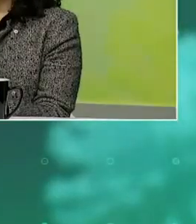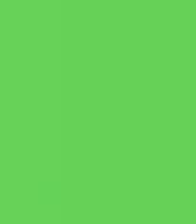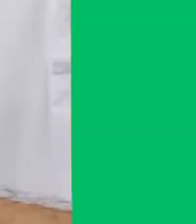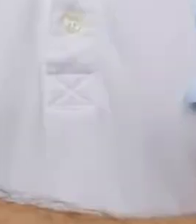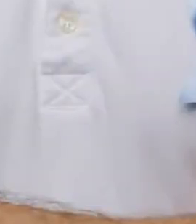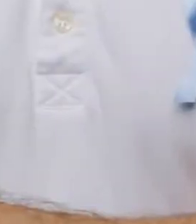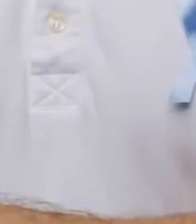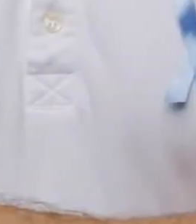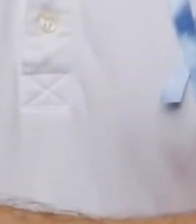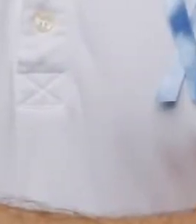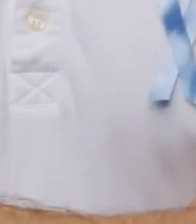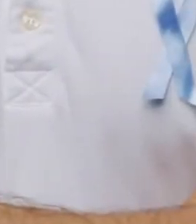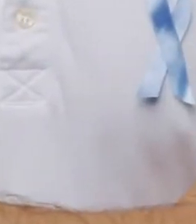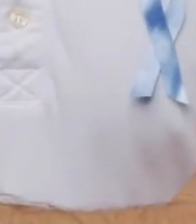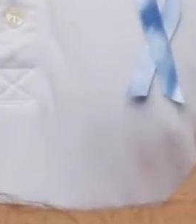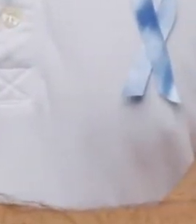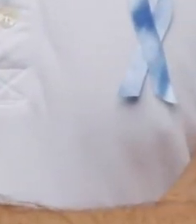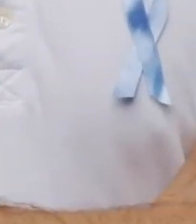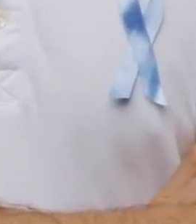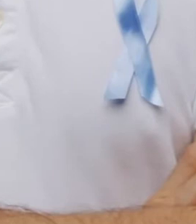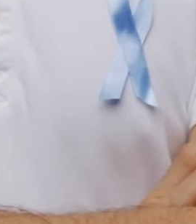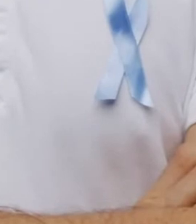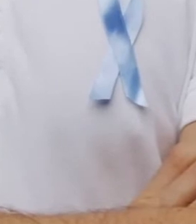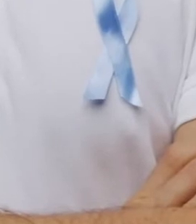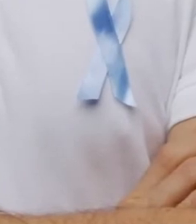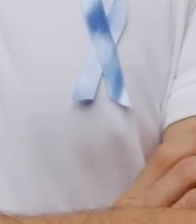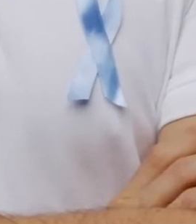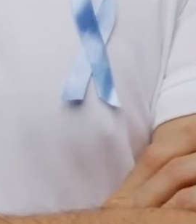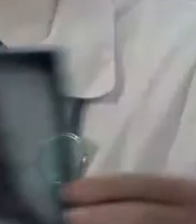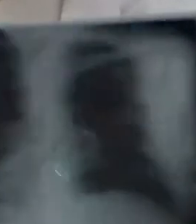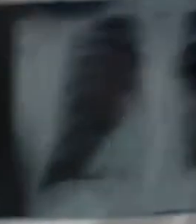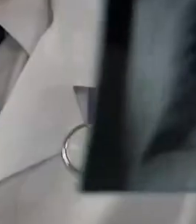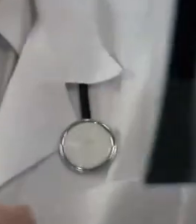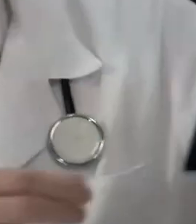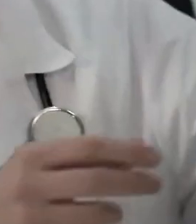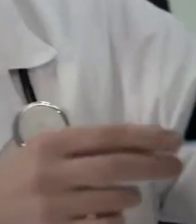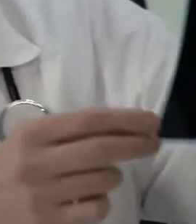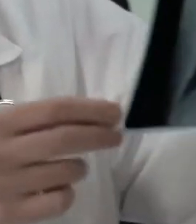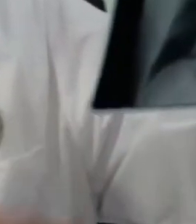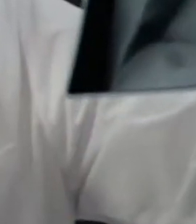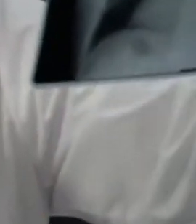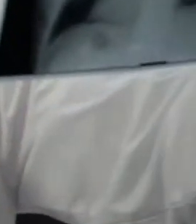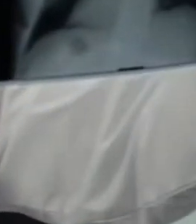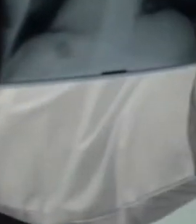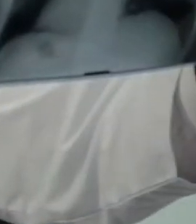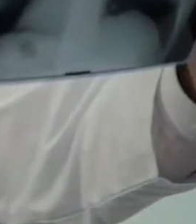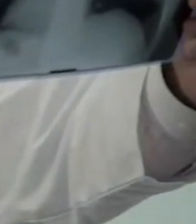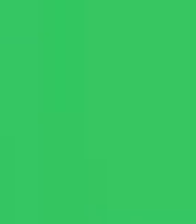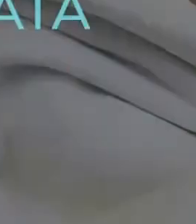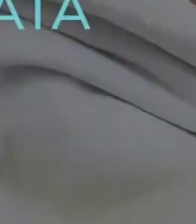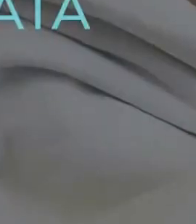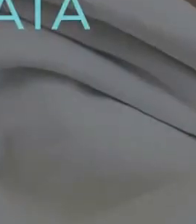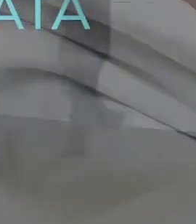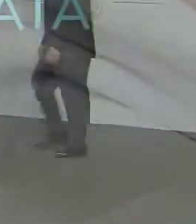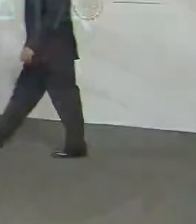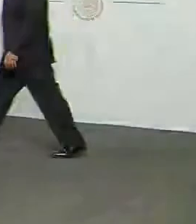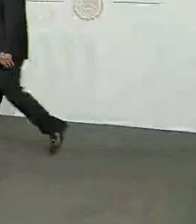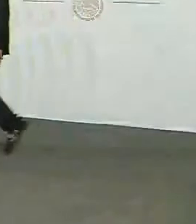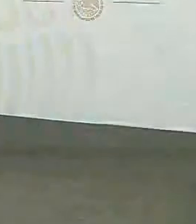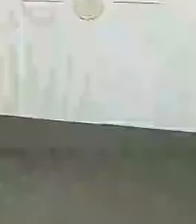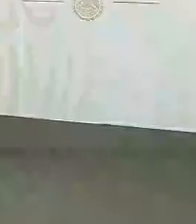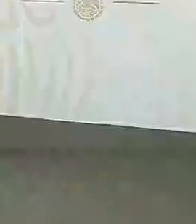COVID-19. En octubre, abordaremos distintos tipos de cáncer, su detección y atención oportuna. Esta